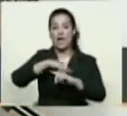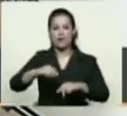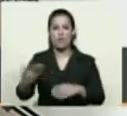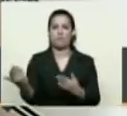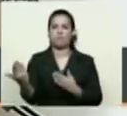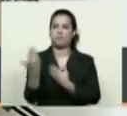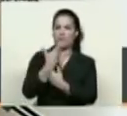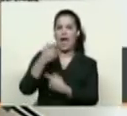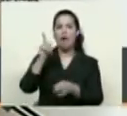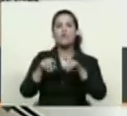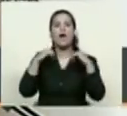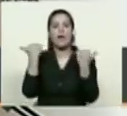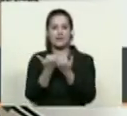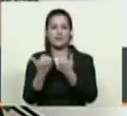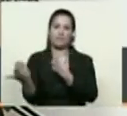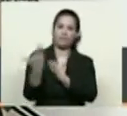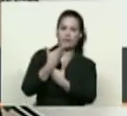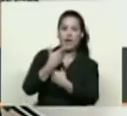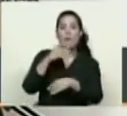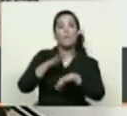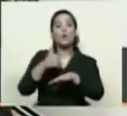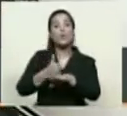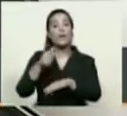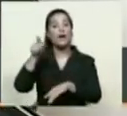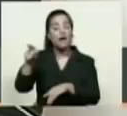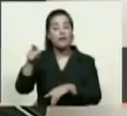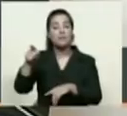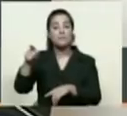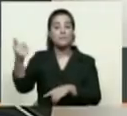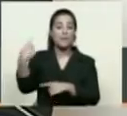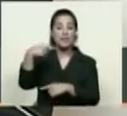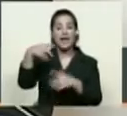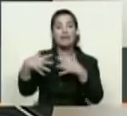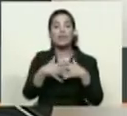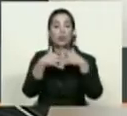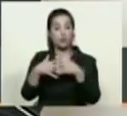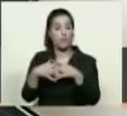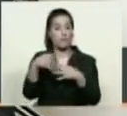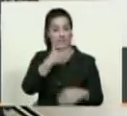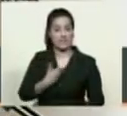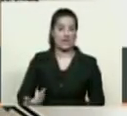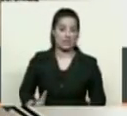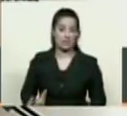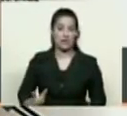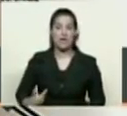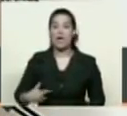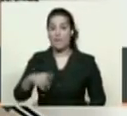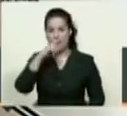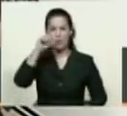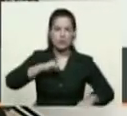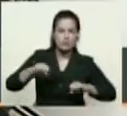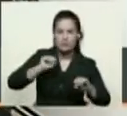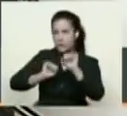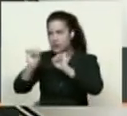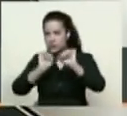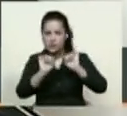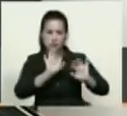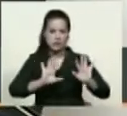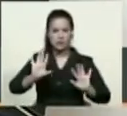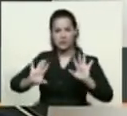agencias financieras en el mundo entero por orden del gobierno de Donald Trump, ese esfuerzo así,